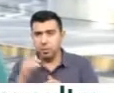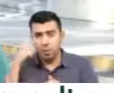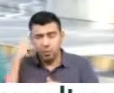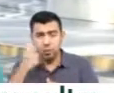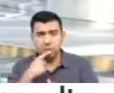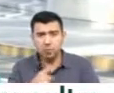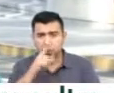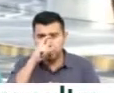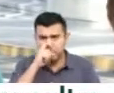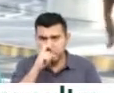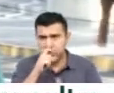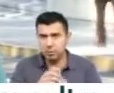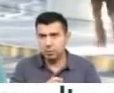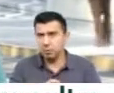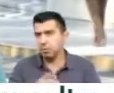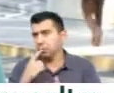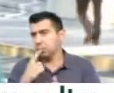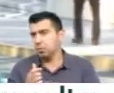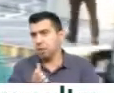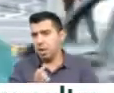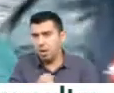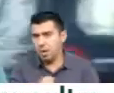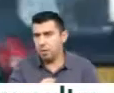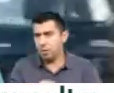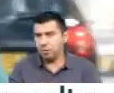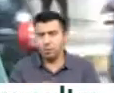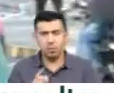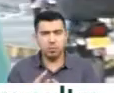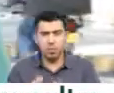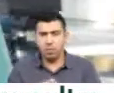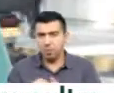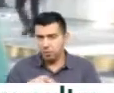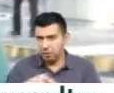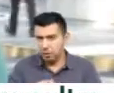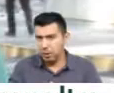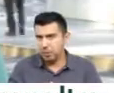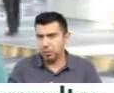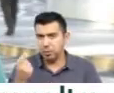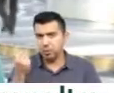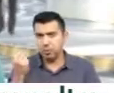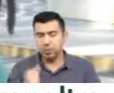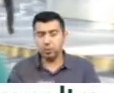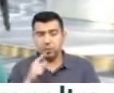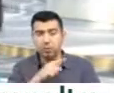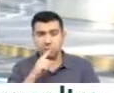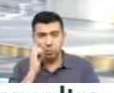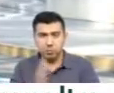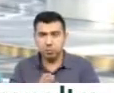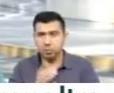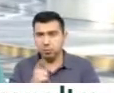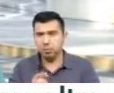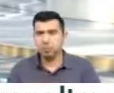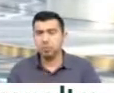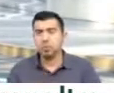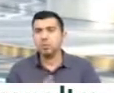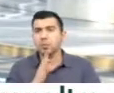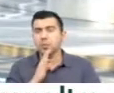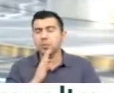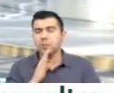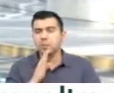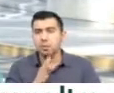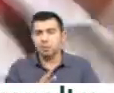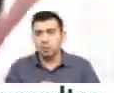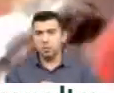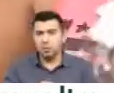habla de un apretón económico pero nos impone una reforma tributaria vuelvo y digo que afecta a los más pobres que afecta al pueblo